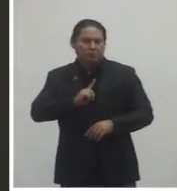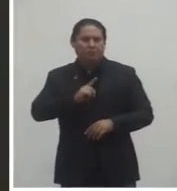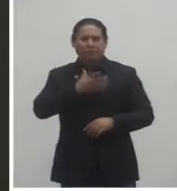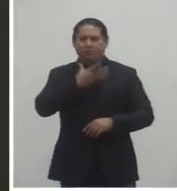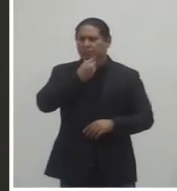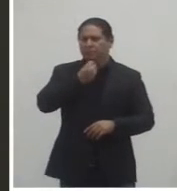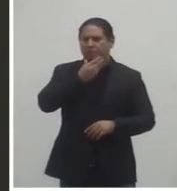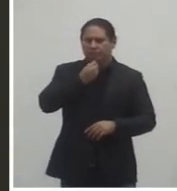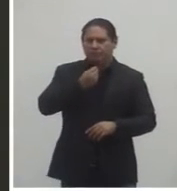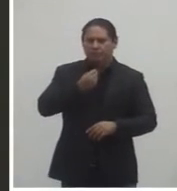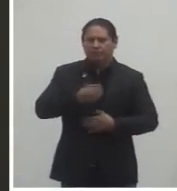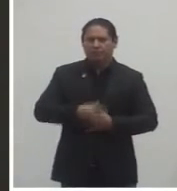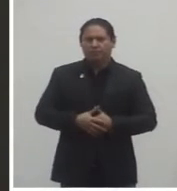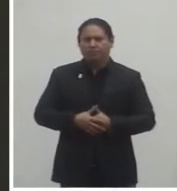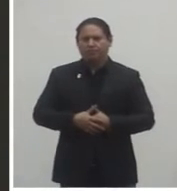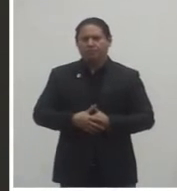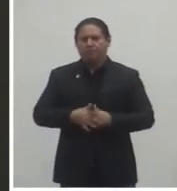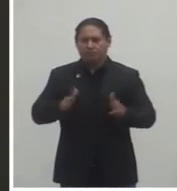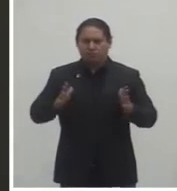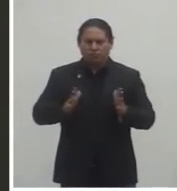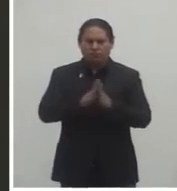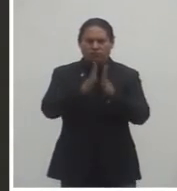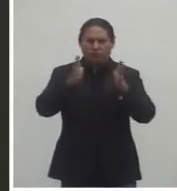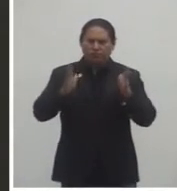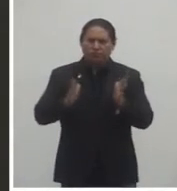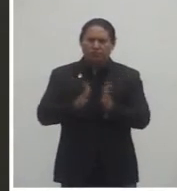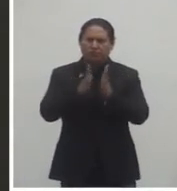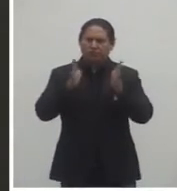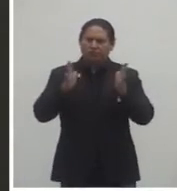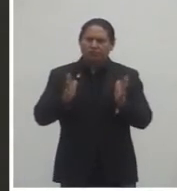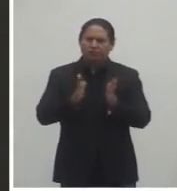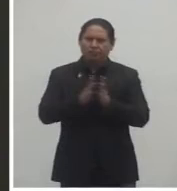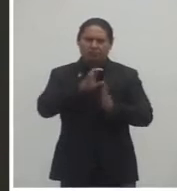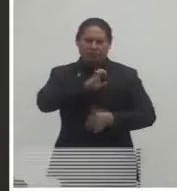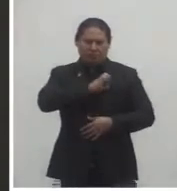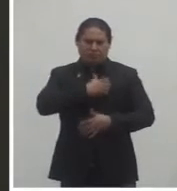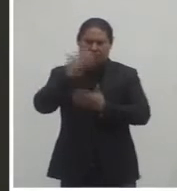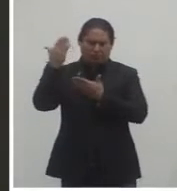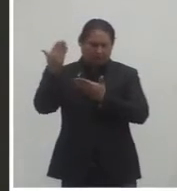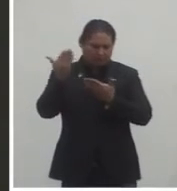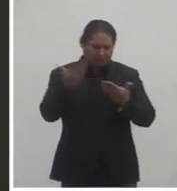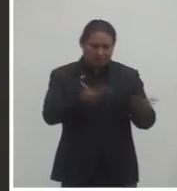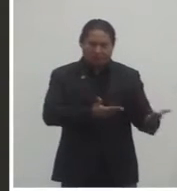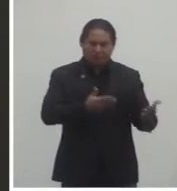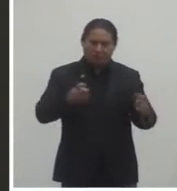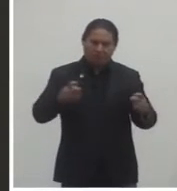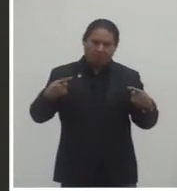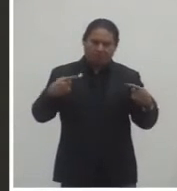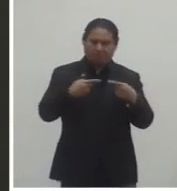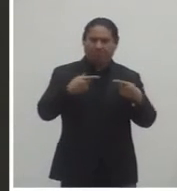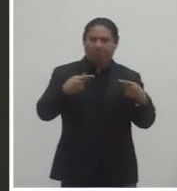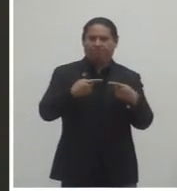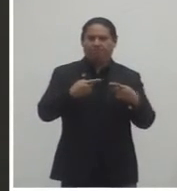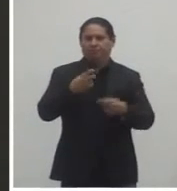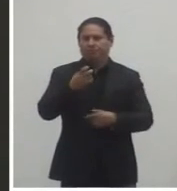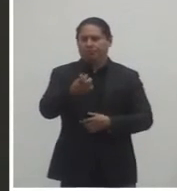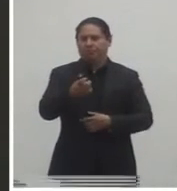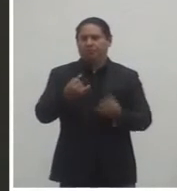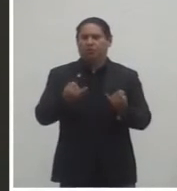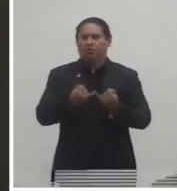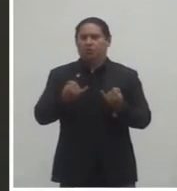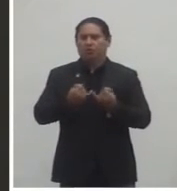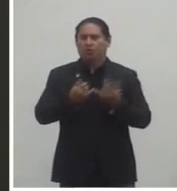mujeres y hombres combatiendo los intentos de reconquista española. Estuvieron también en la